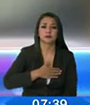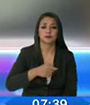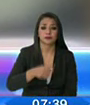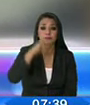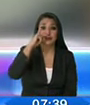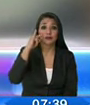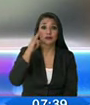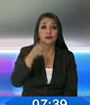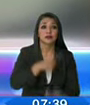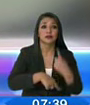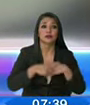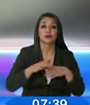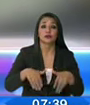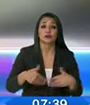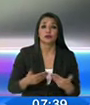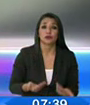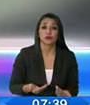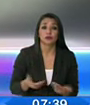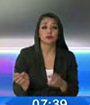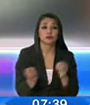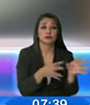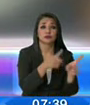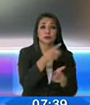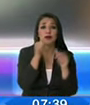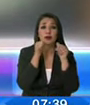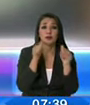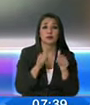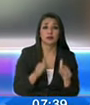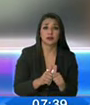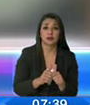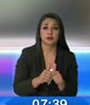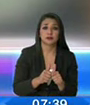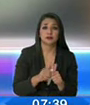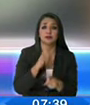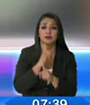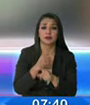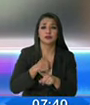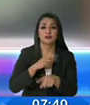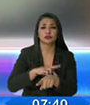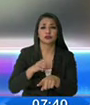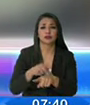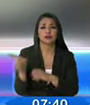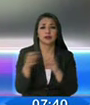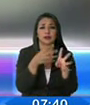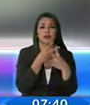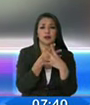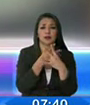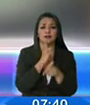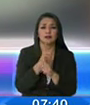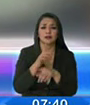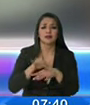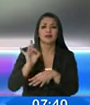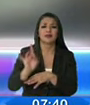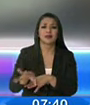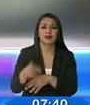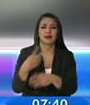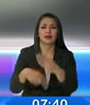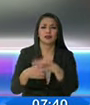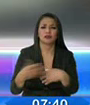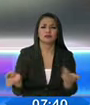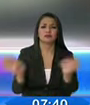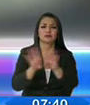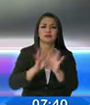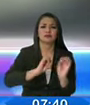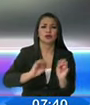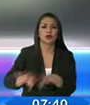aquí con la abuela. Le agradezco que esté encerrada mi sobrina, porque ella dejaba a los bebés encerrados, lo dejaba botado a los bebés